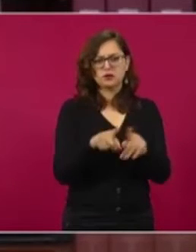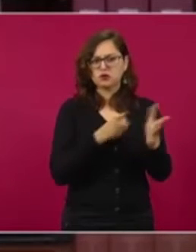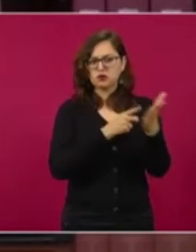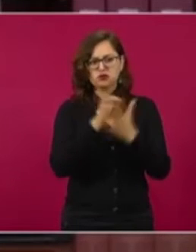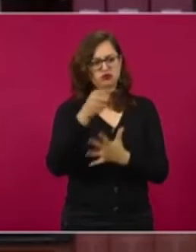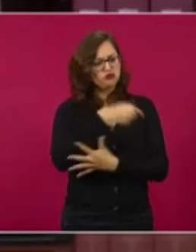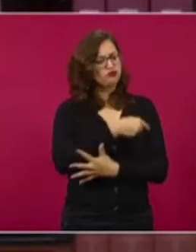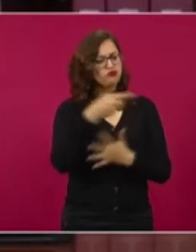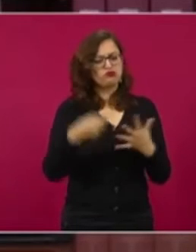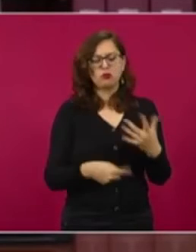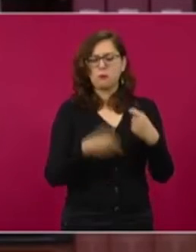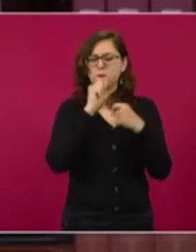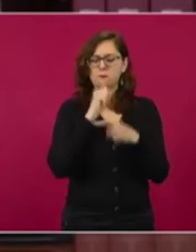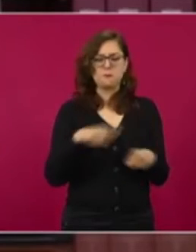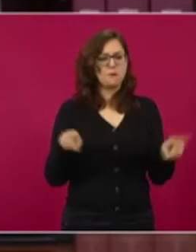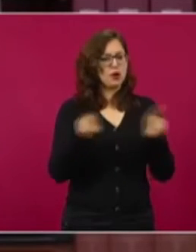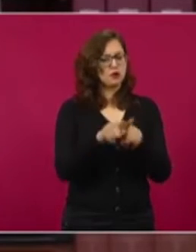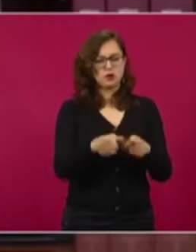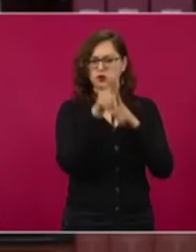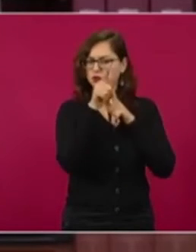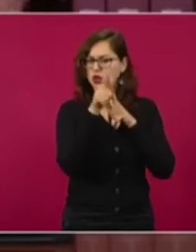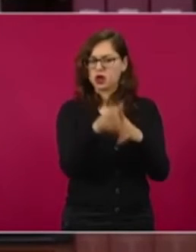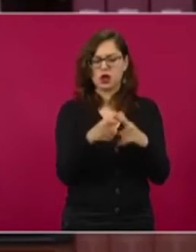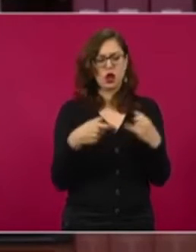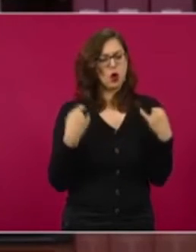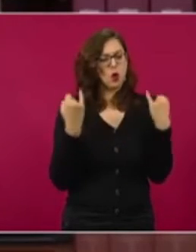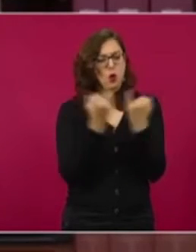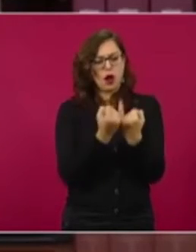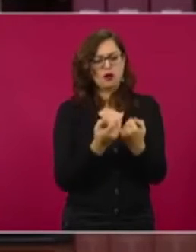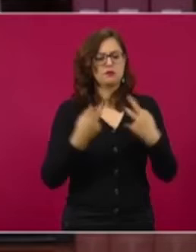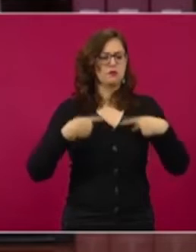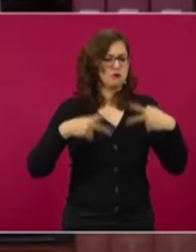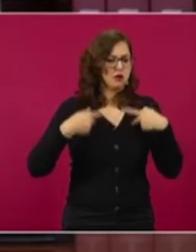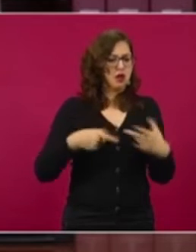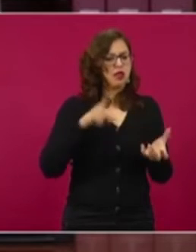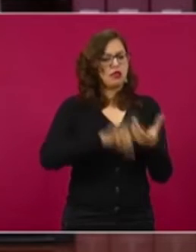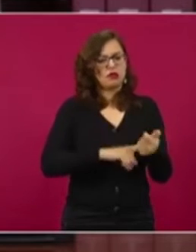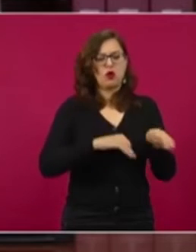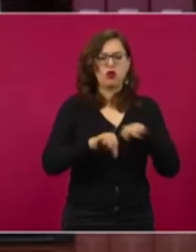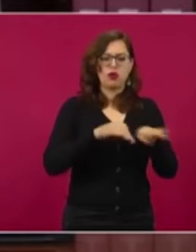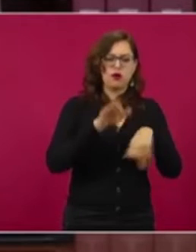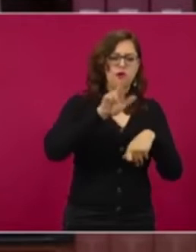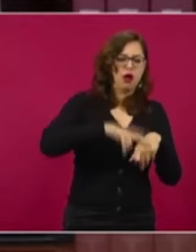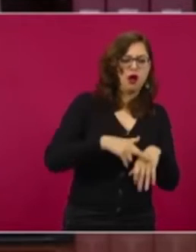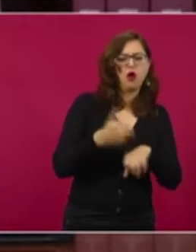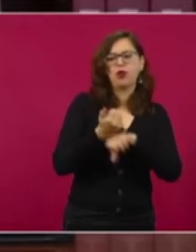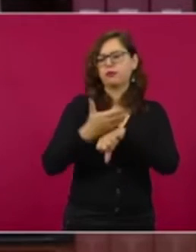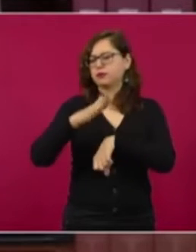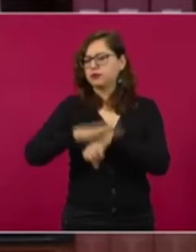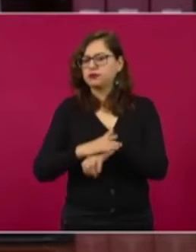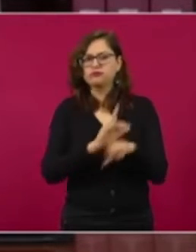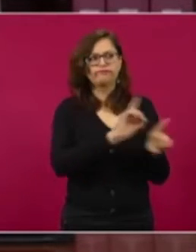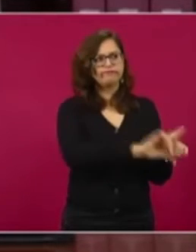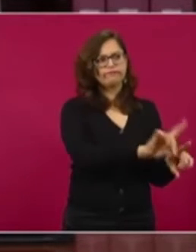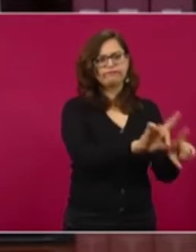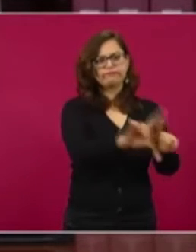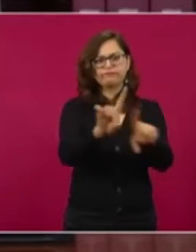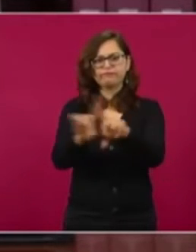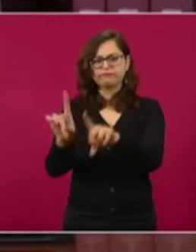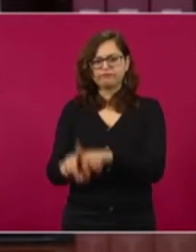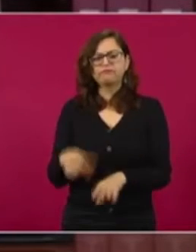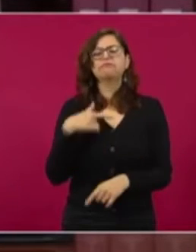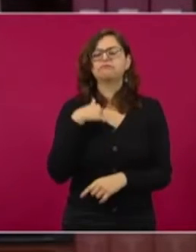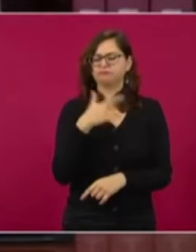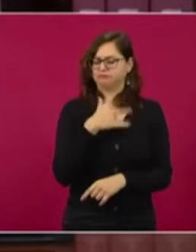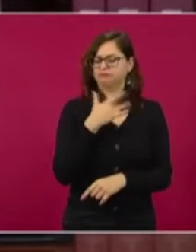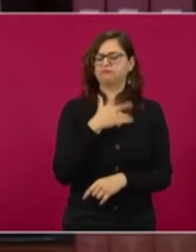prestaciones a los obreros, a los administrativos, y estoy seguro que van a seguir